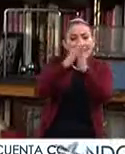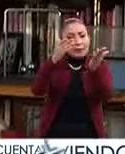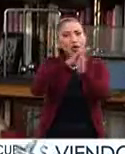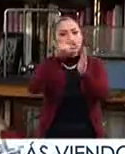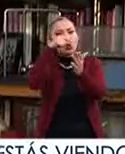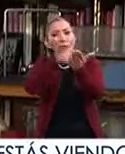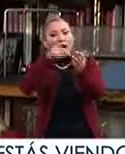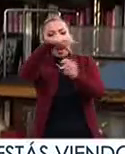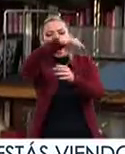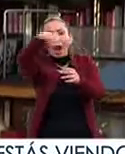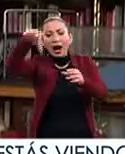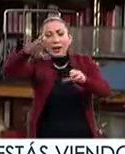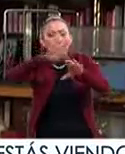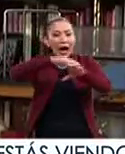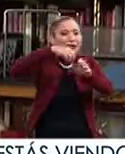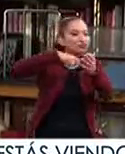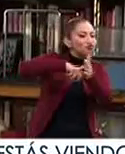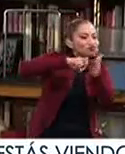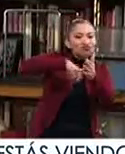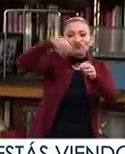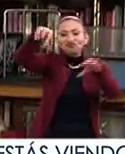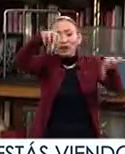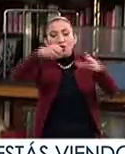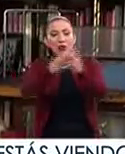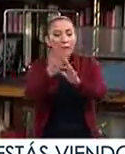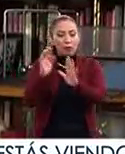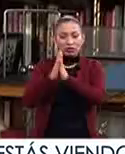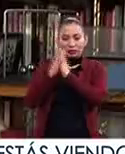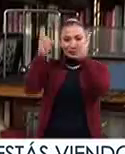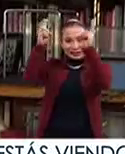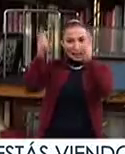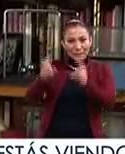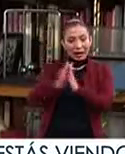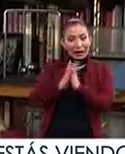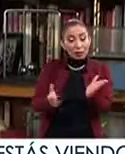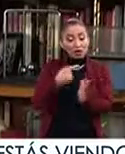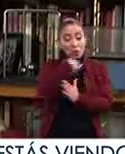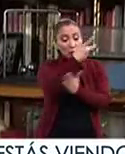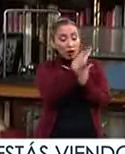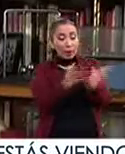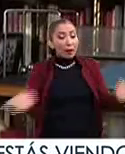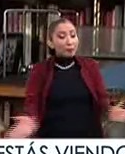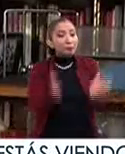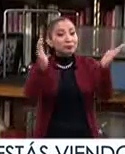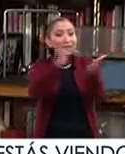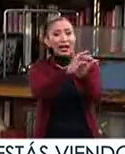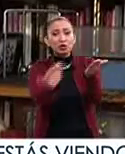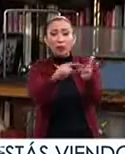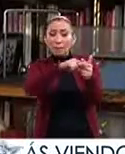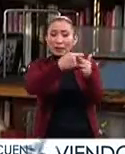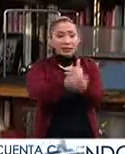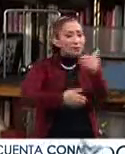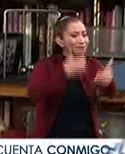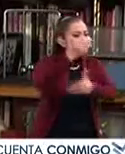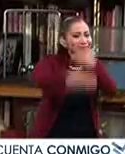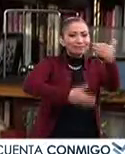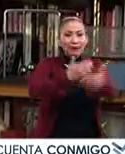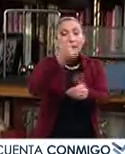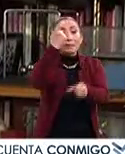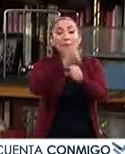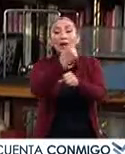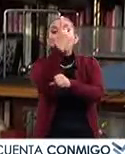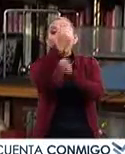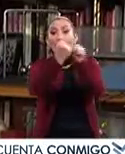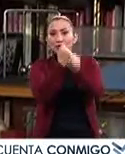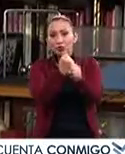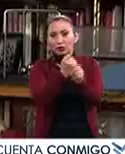de redes de distribución, nuevo proyecto editorial y un programa de fomento a la lectura arrancando en el primer